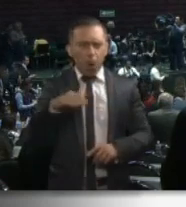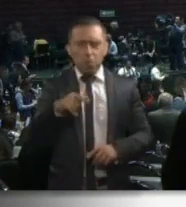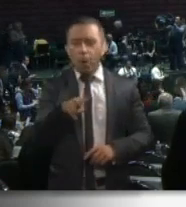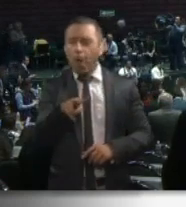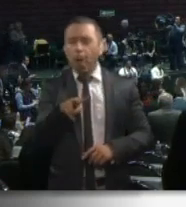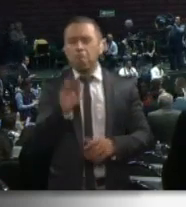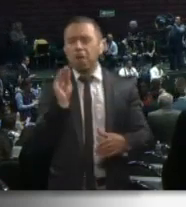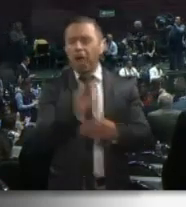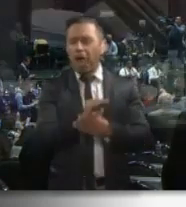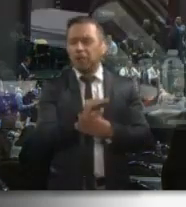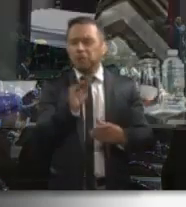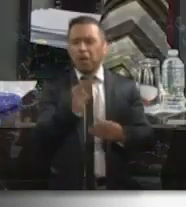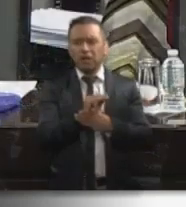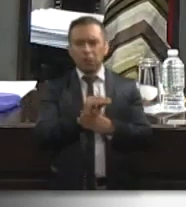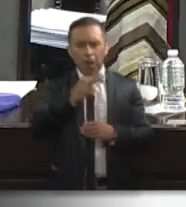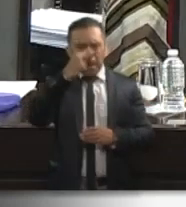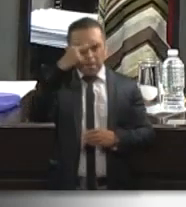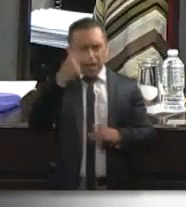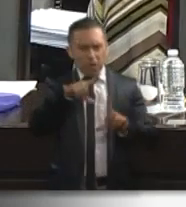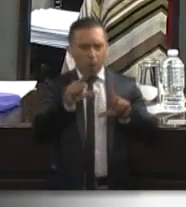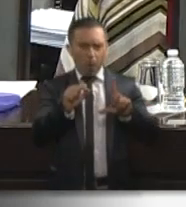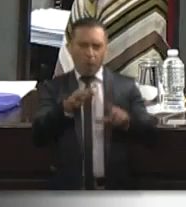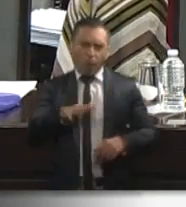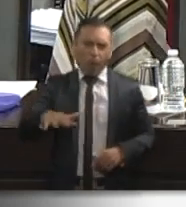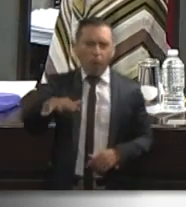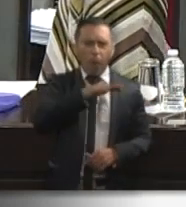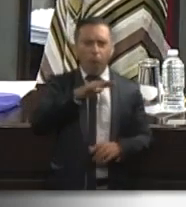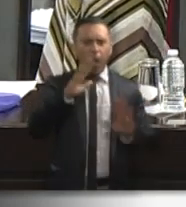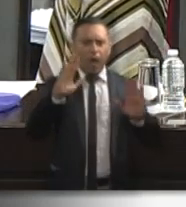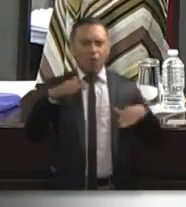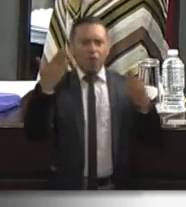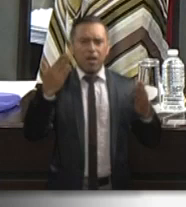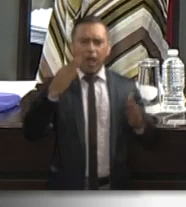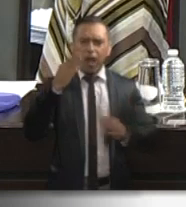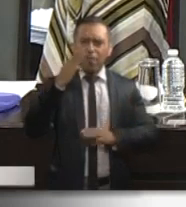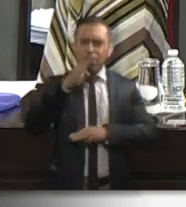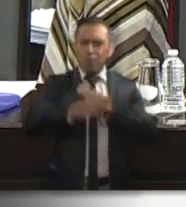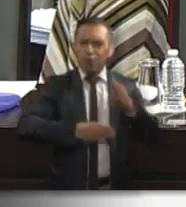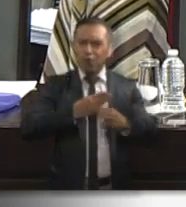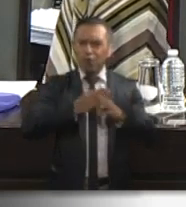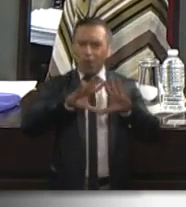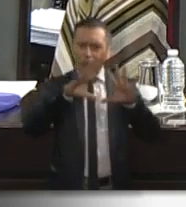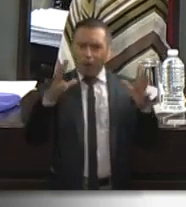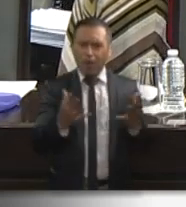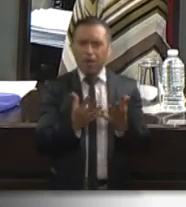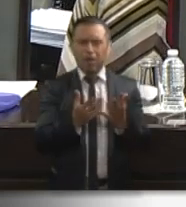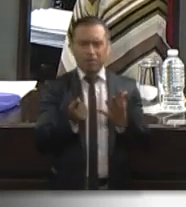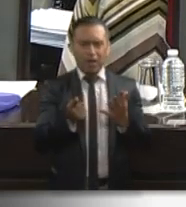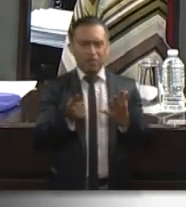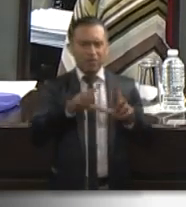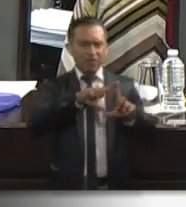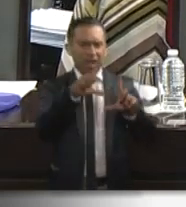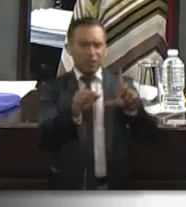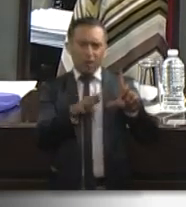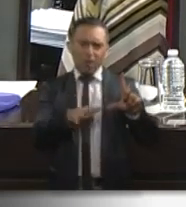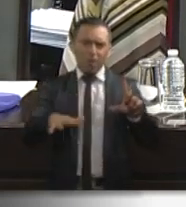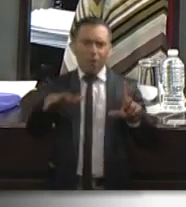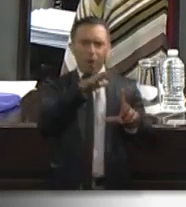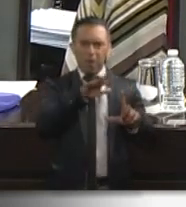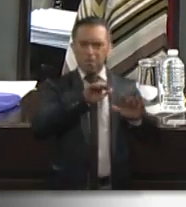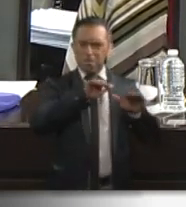a mexico le decimos al mundo le decimos a todo el territorio nacional que se